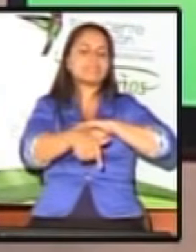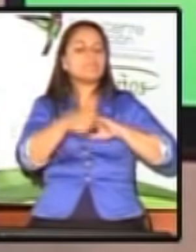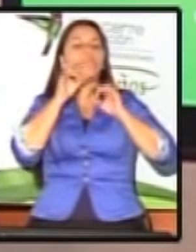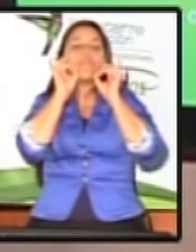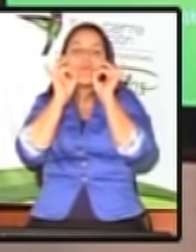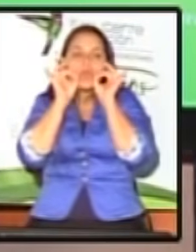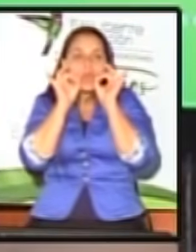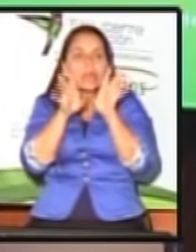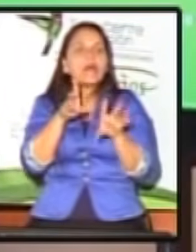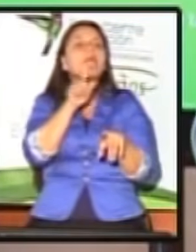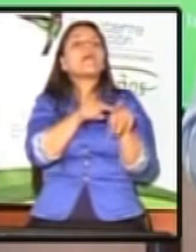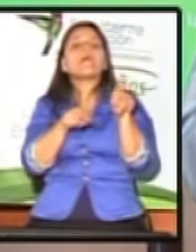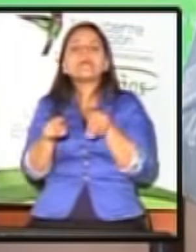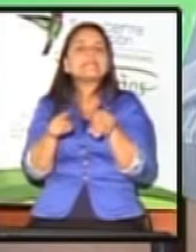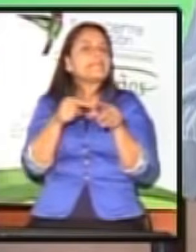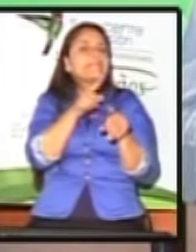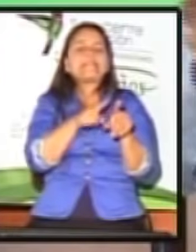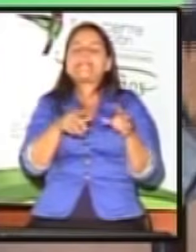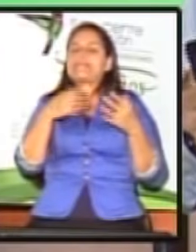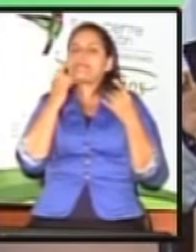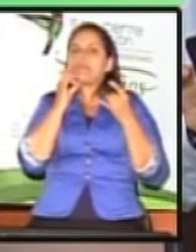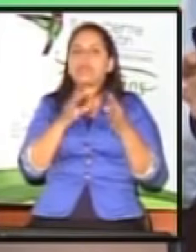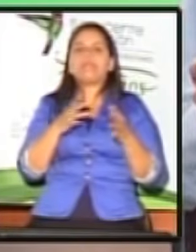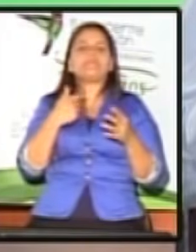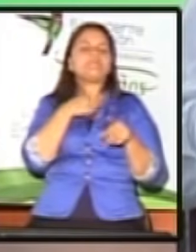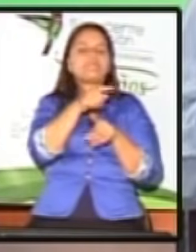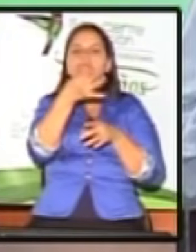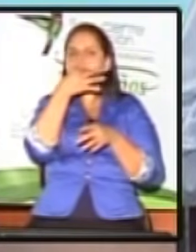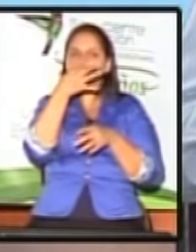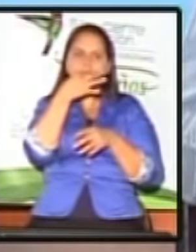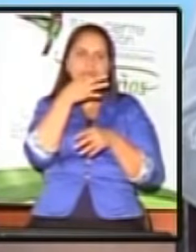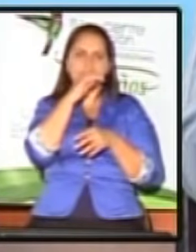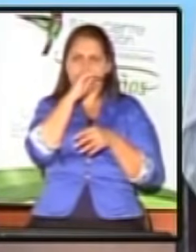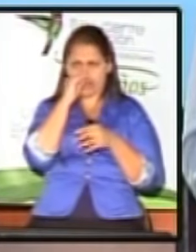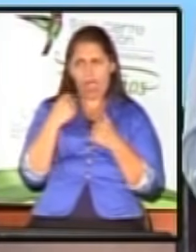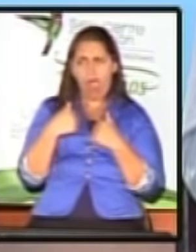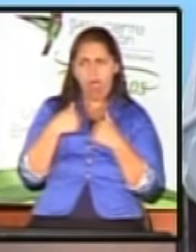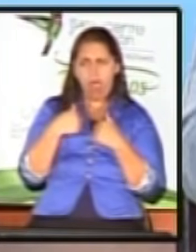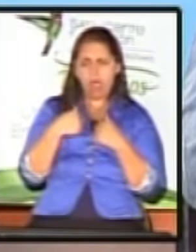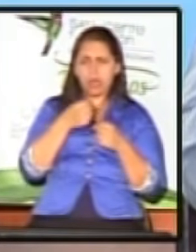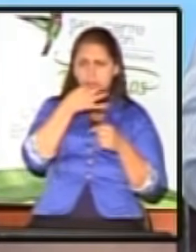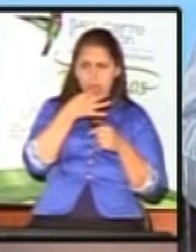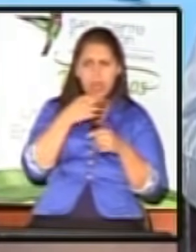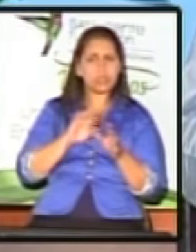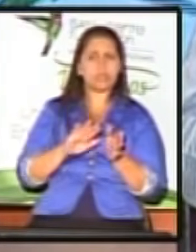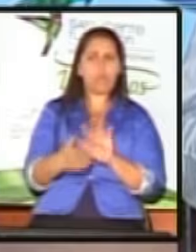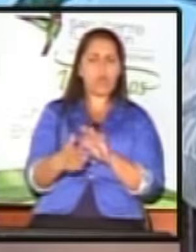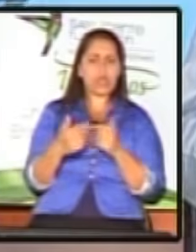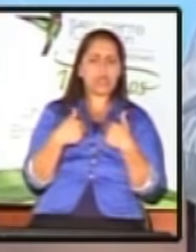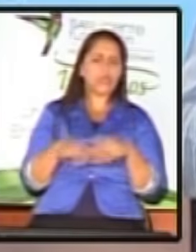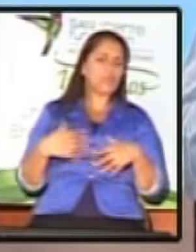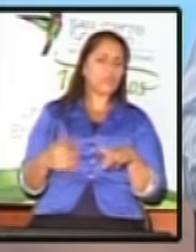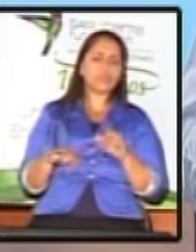porque muchas veces vemos que nuestros pacientes no les dan esa medicación porque creen que los están matando, que es una forma de